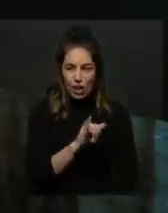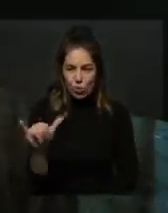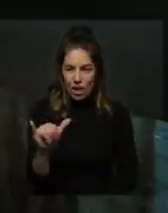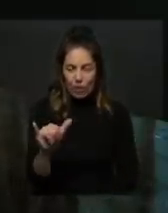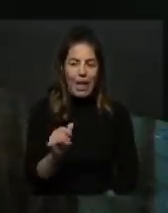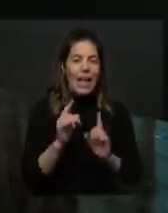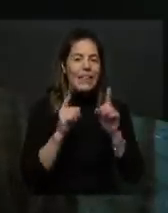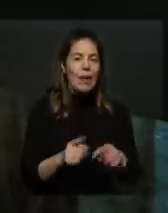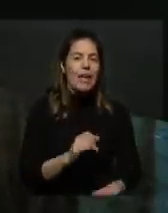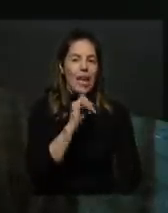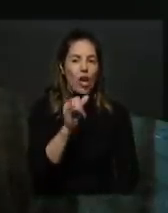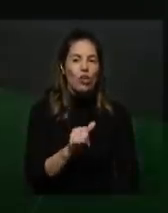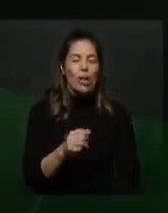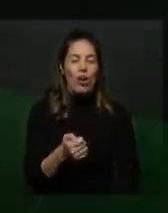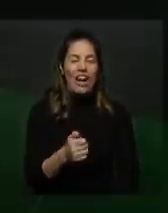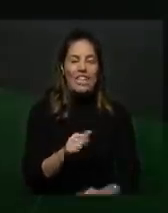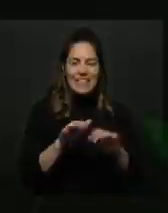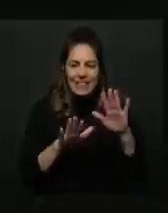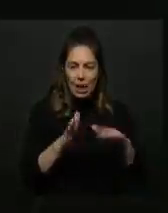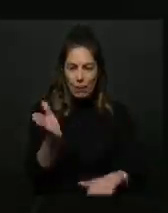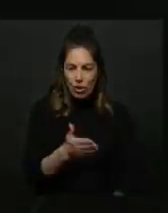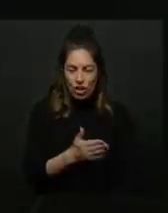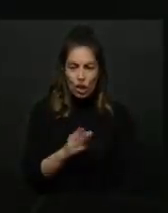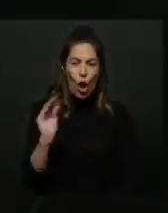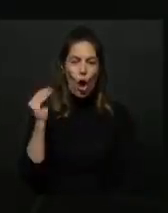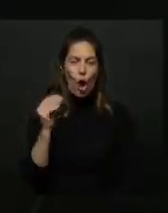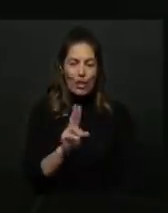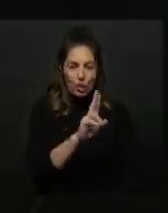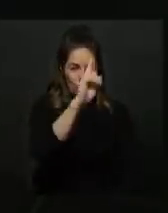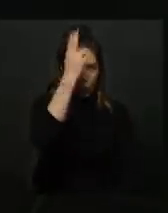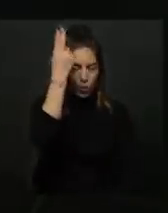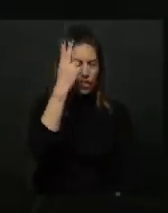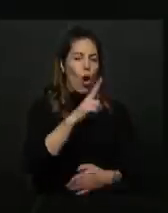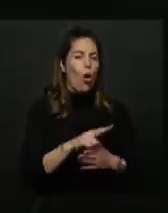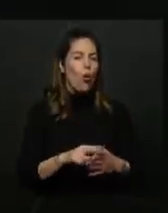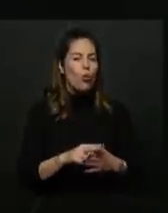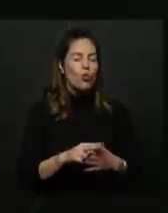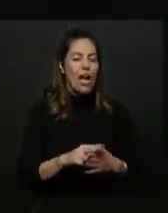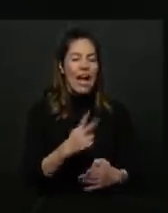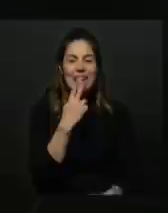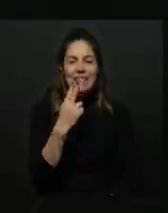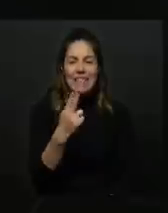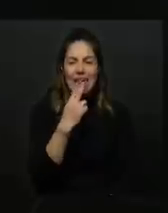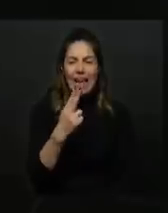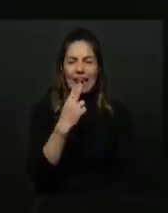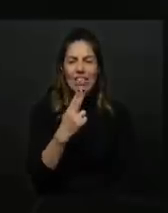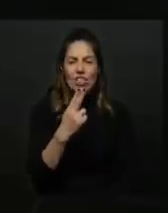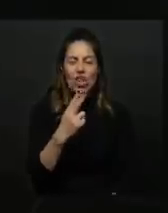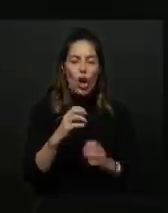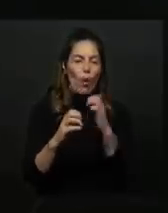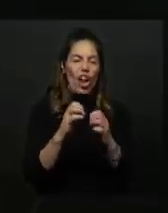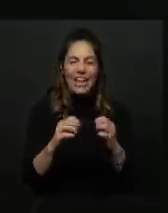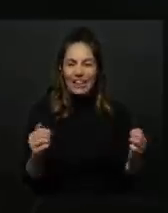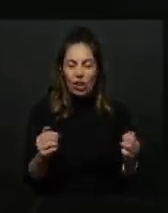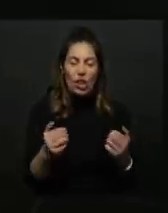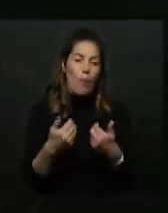orden les contamos que casi 10% de los jóvenes uruguayos utiliza cigarrillos electrónicos que vienen a ser como una especie de puerta